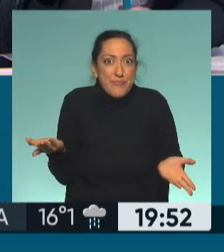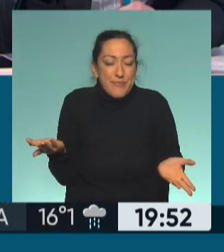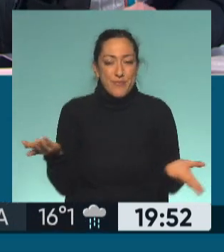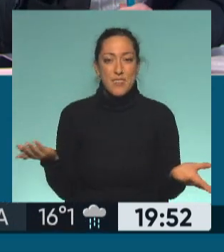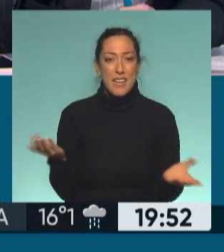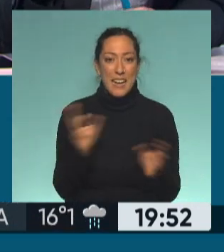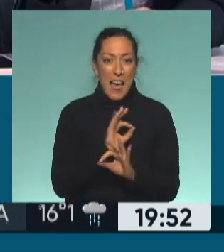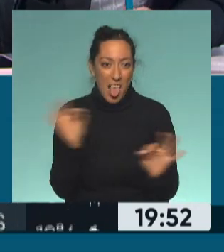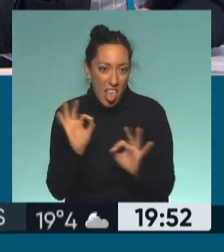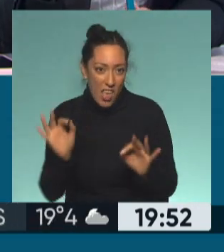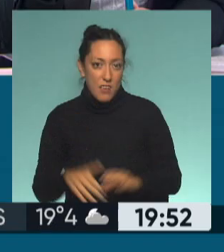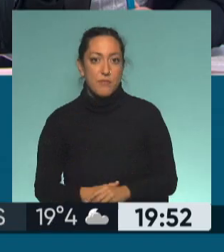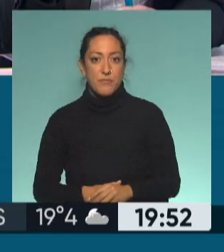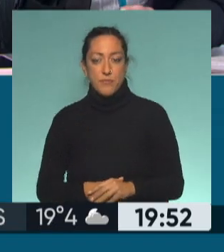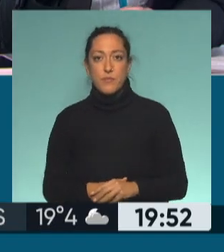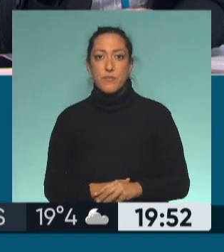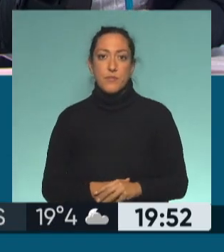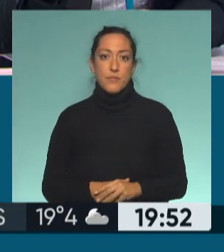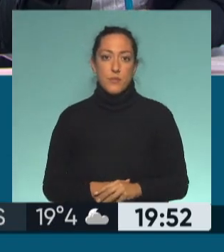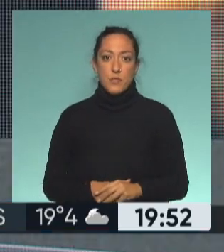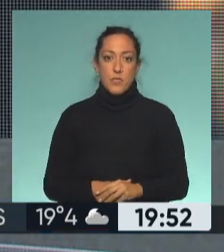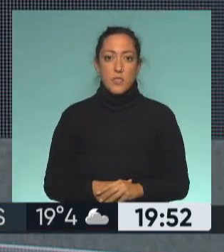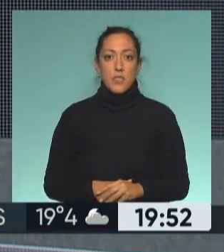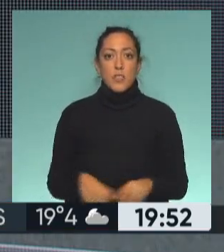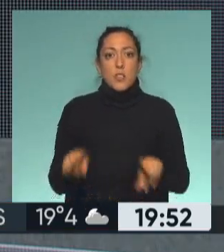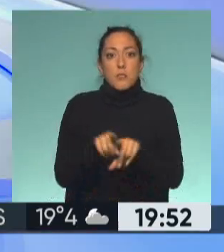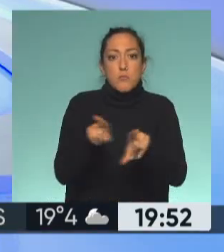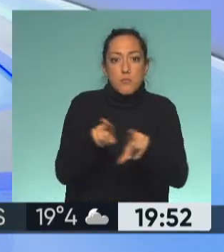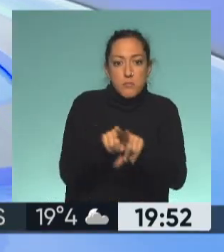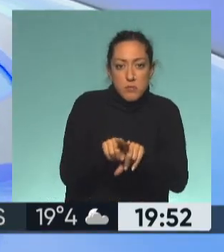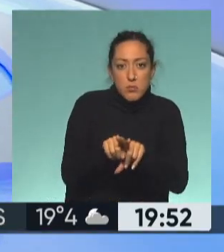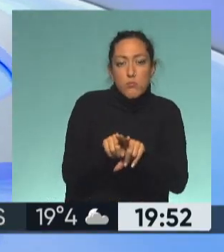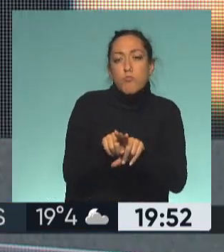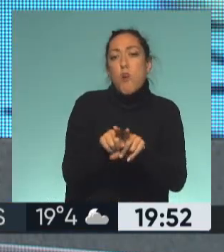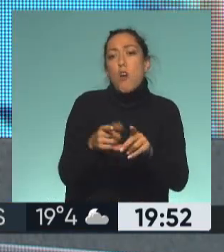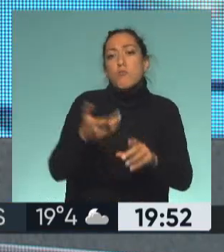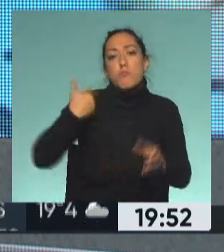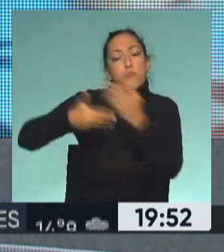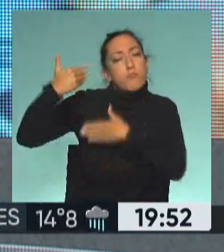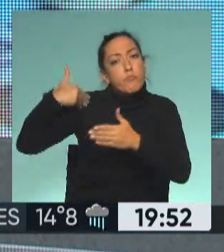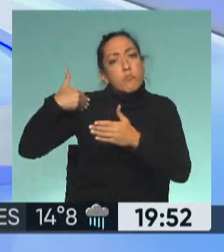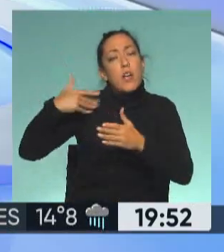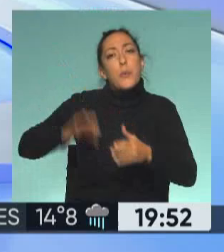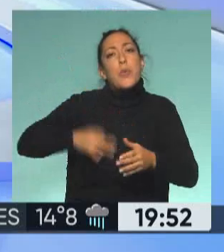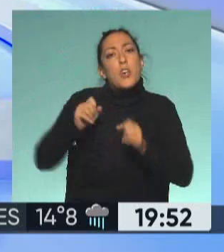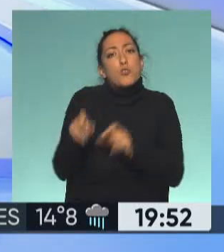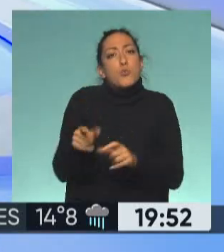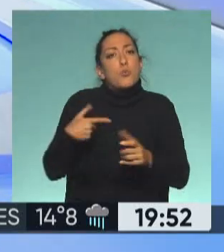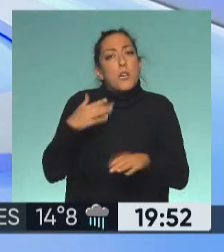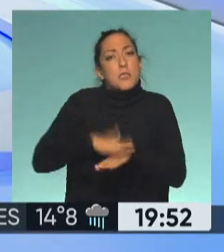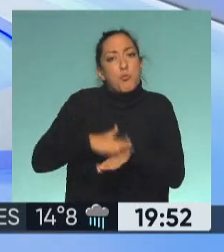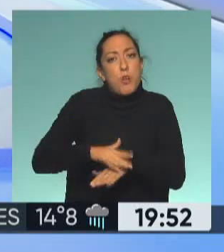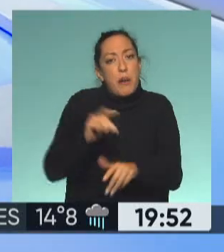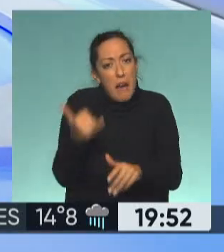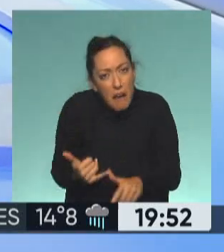Nadie carga Aspirar a ser biografía. presidente. Digo, nadie carga biografía. No, eso en Digo, nadie Argentina se no. hace cargo de No. su vida. Lo